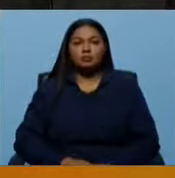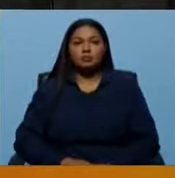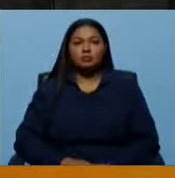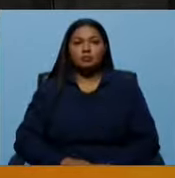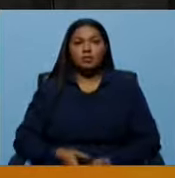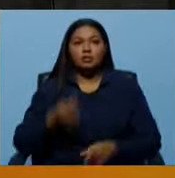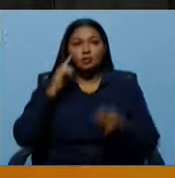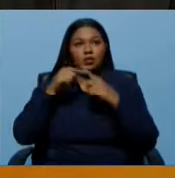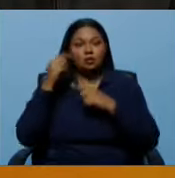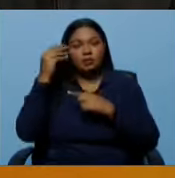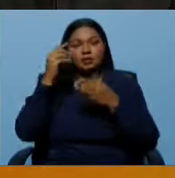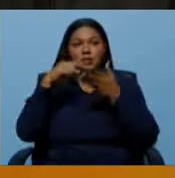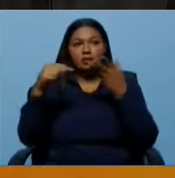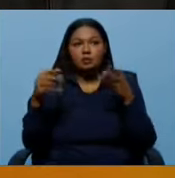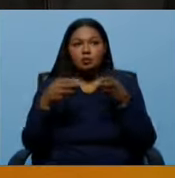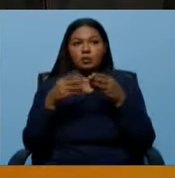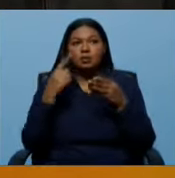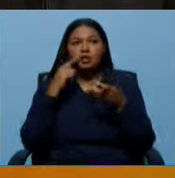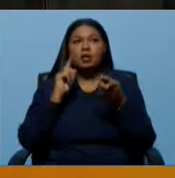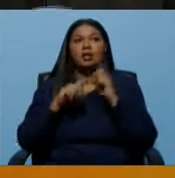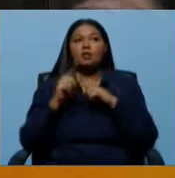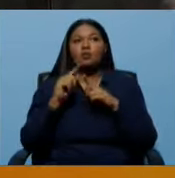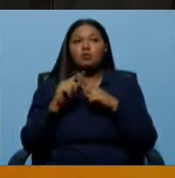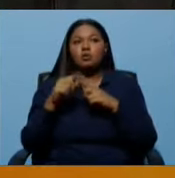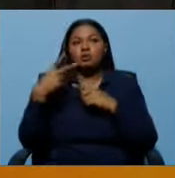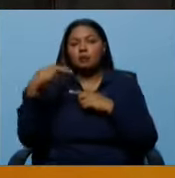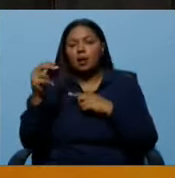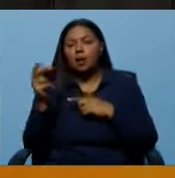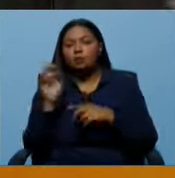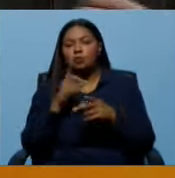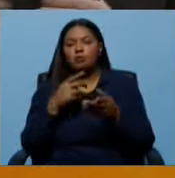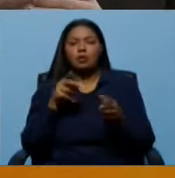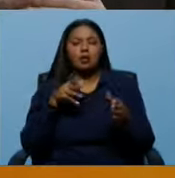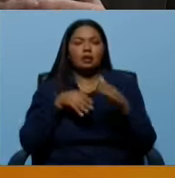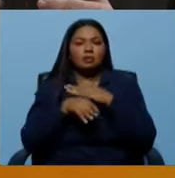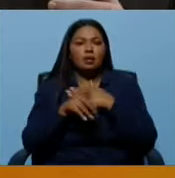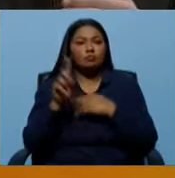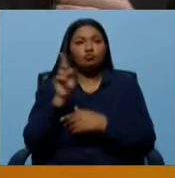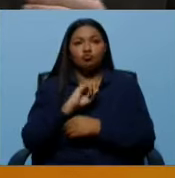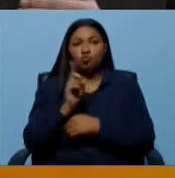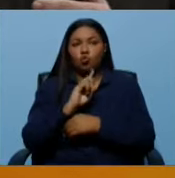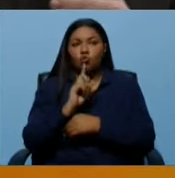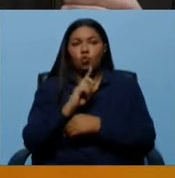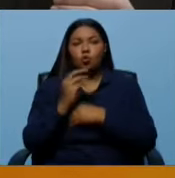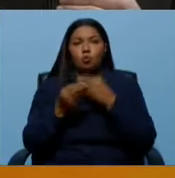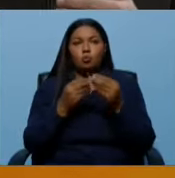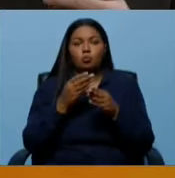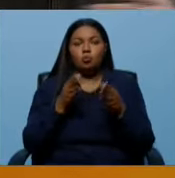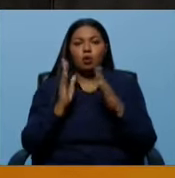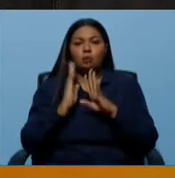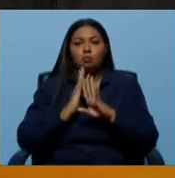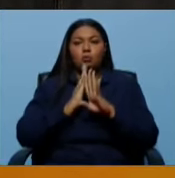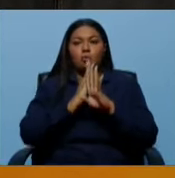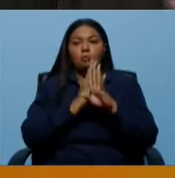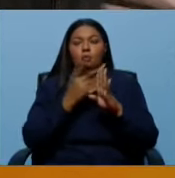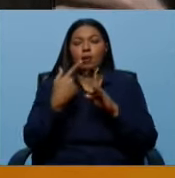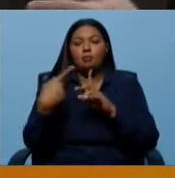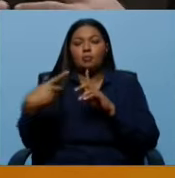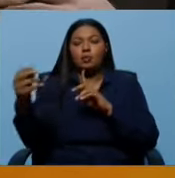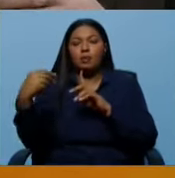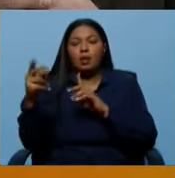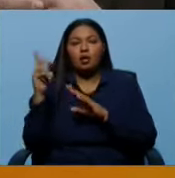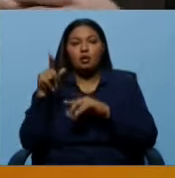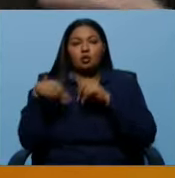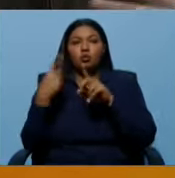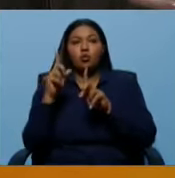importante que se vea, que no se trata que hay unos que están de salida y unos que están de entrada. No se trata como si fuera un tren donde unos van saliendo y unos van pasando. Se trata